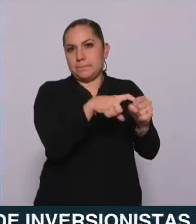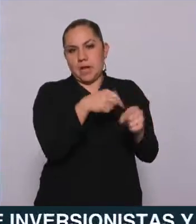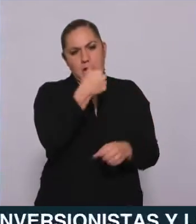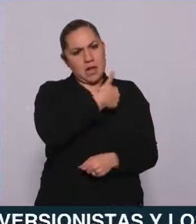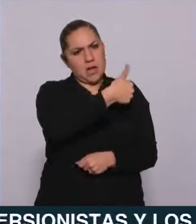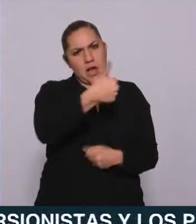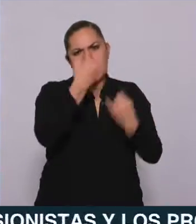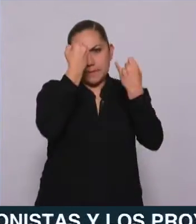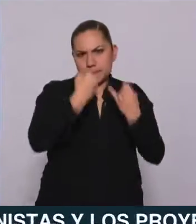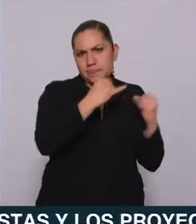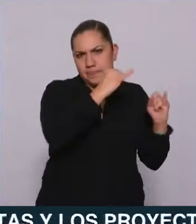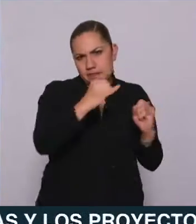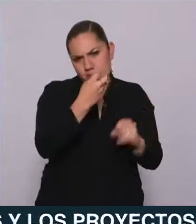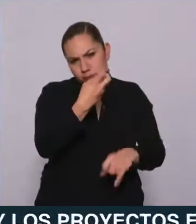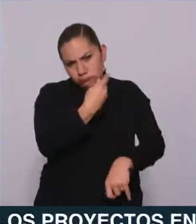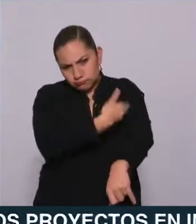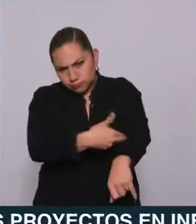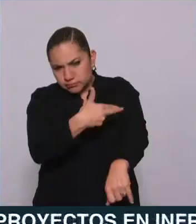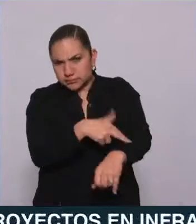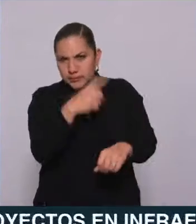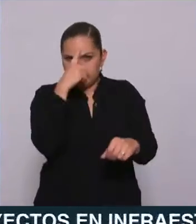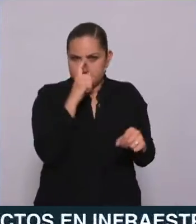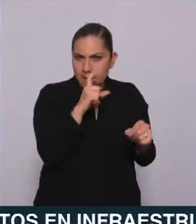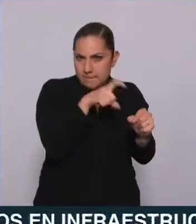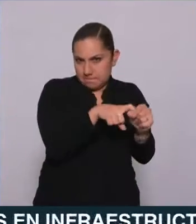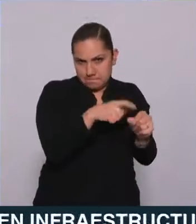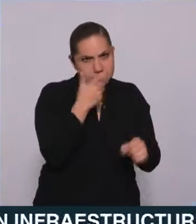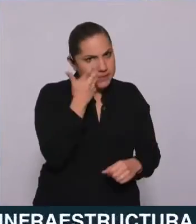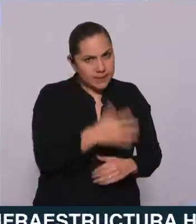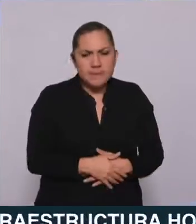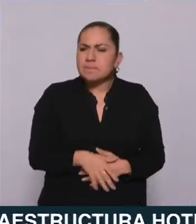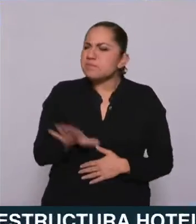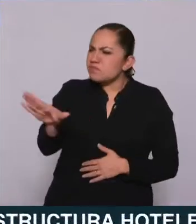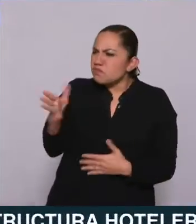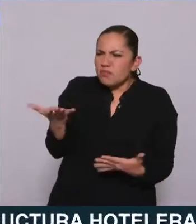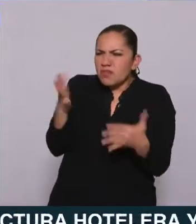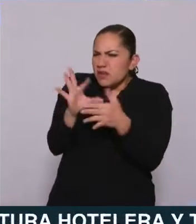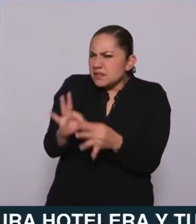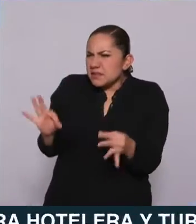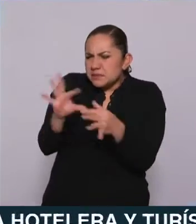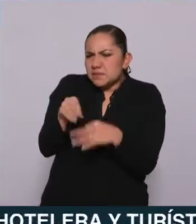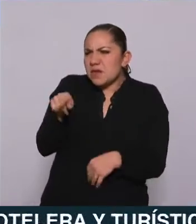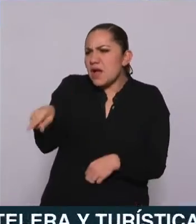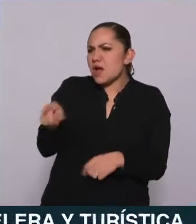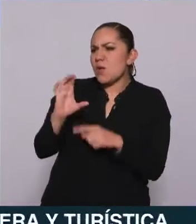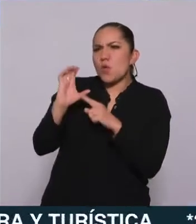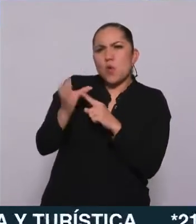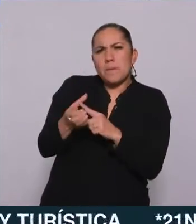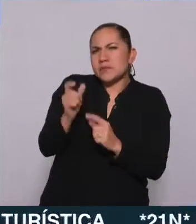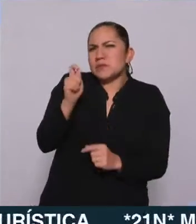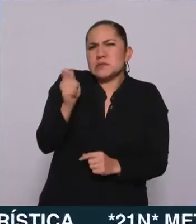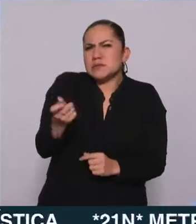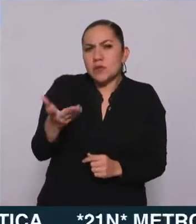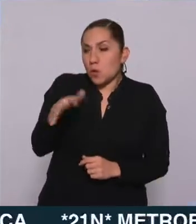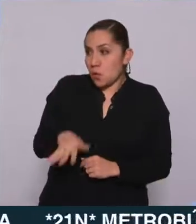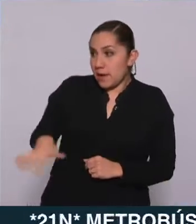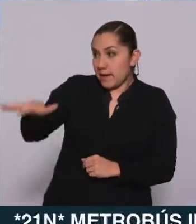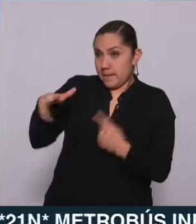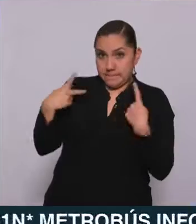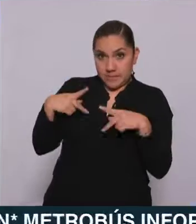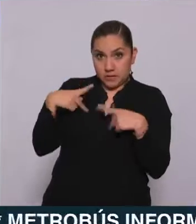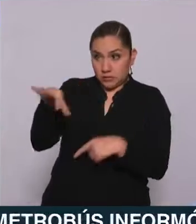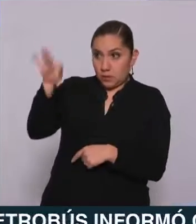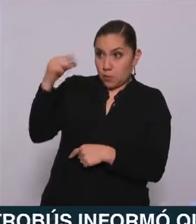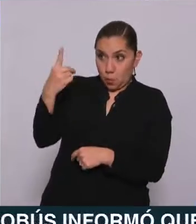elección. Gerardo, pero cuéntanos, ¿cuál es la función de estas comisiones? ¿Representan a la ciudadanía? ¿Velan por nuestros intereses?